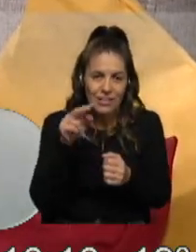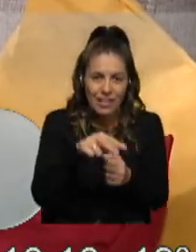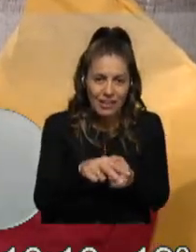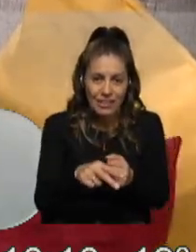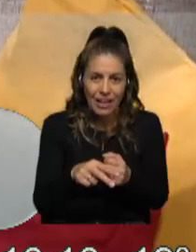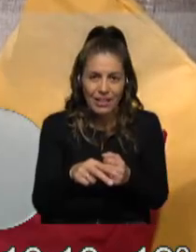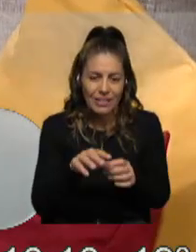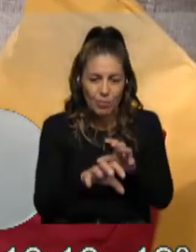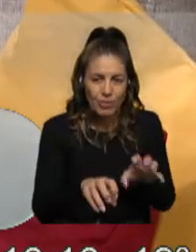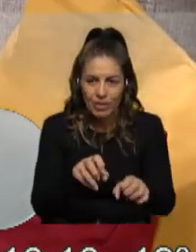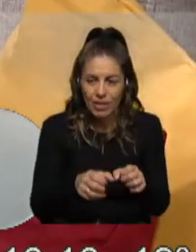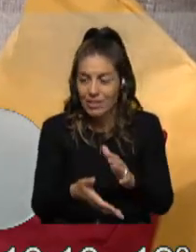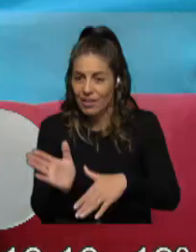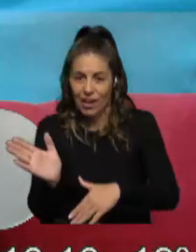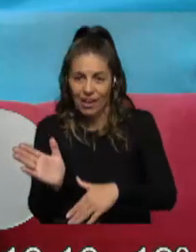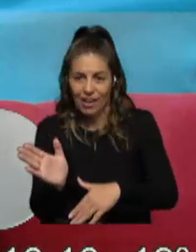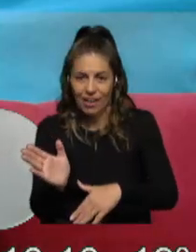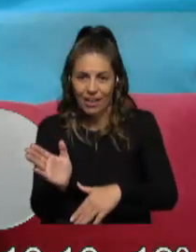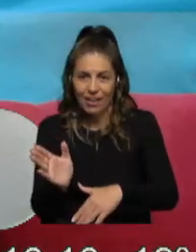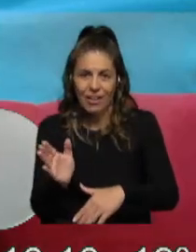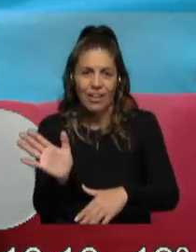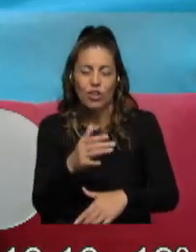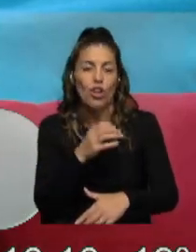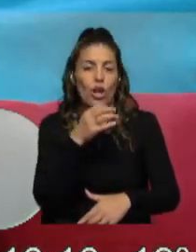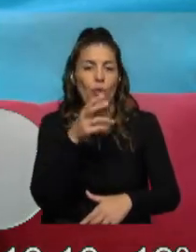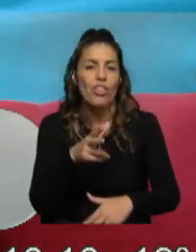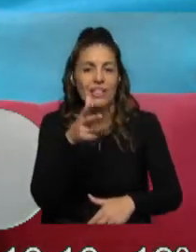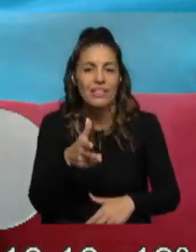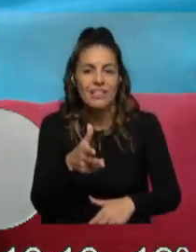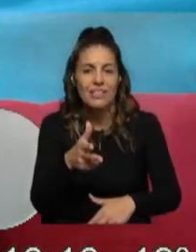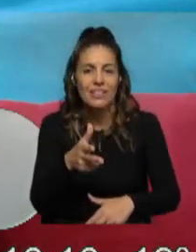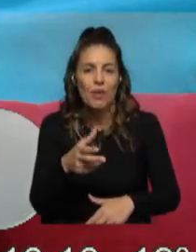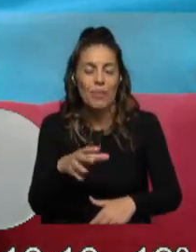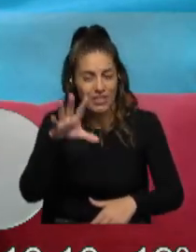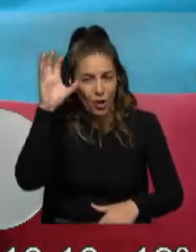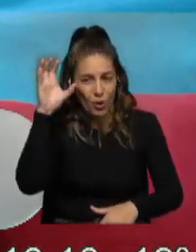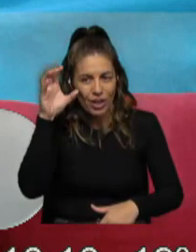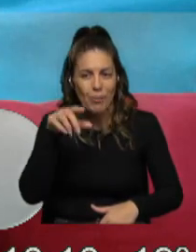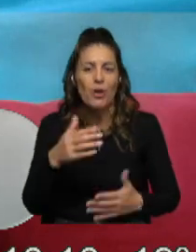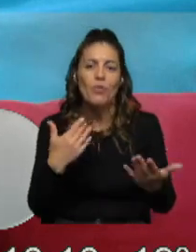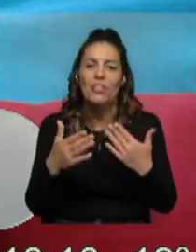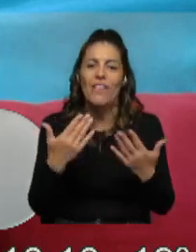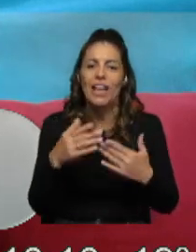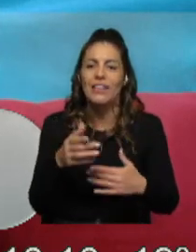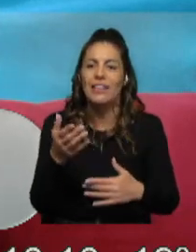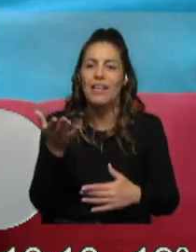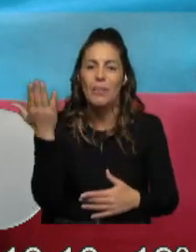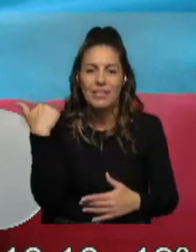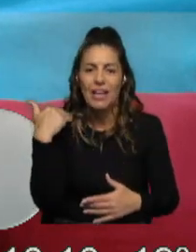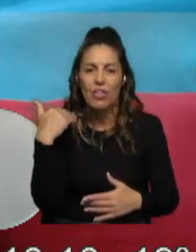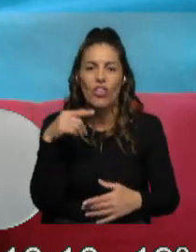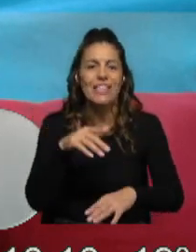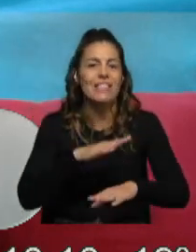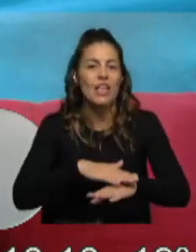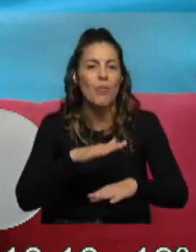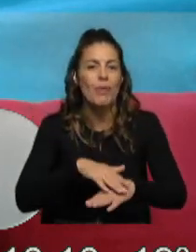pega los talones y se va corriendo. Claro, todo eso, como decís, es como un revival de la vida. Pero vos hablaste en una columna pasada de ese momento